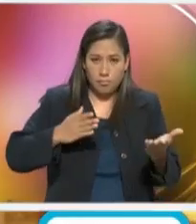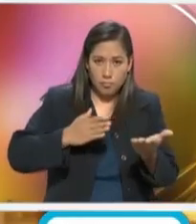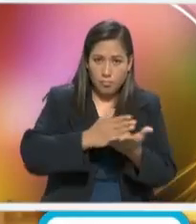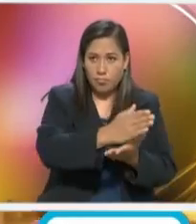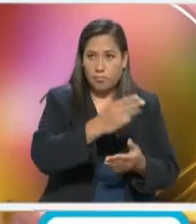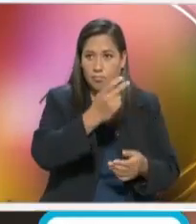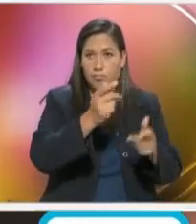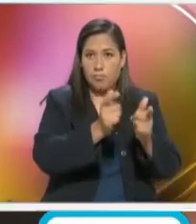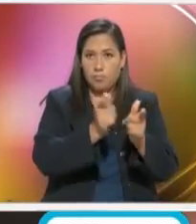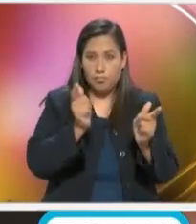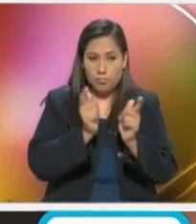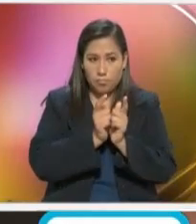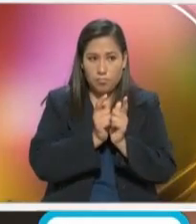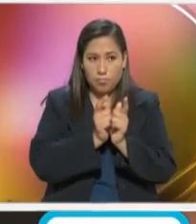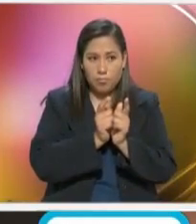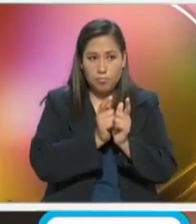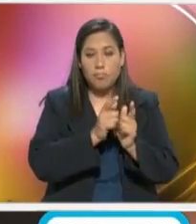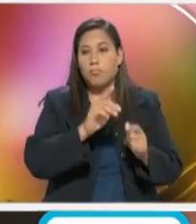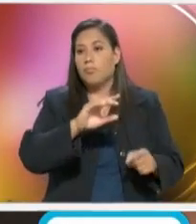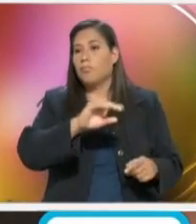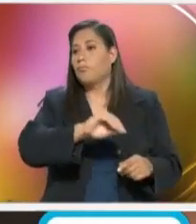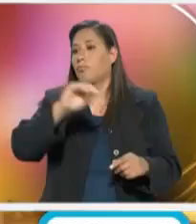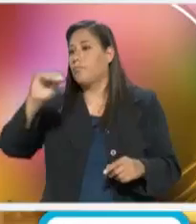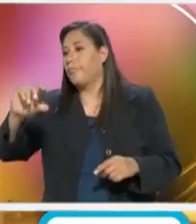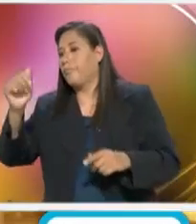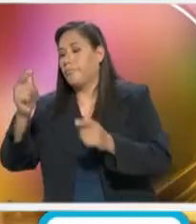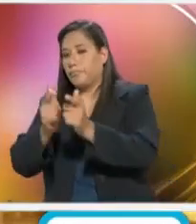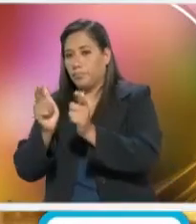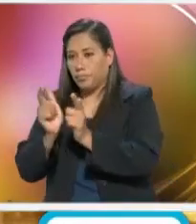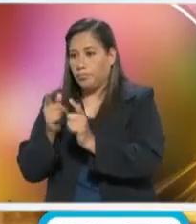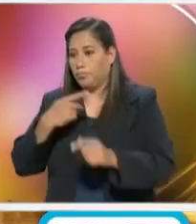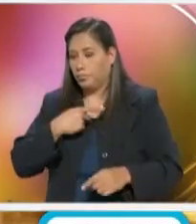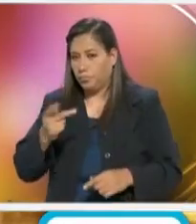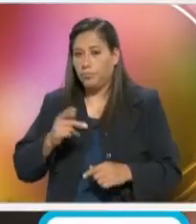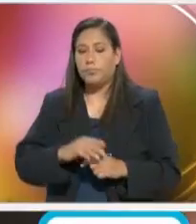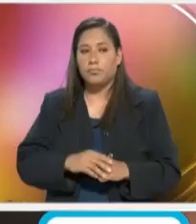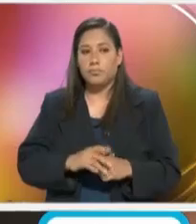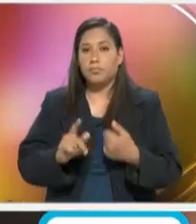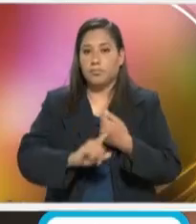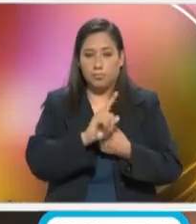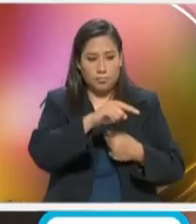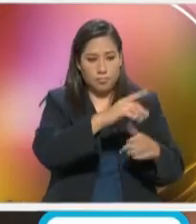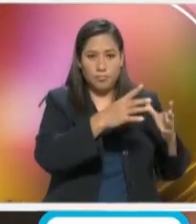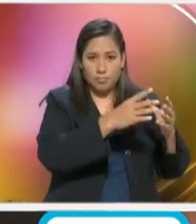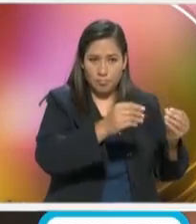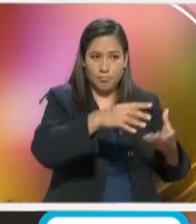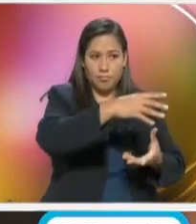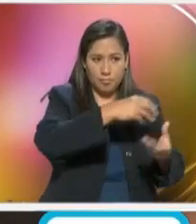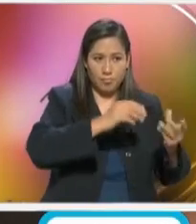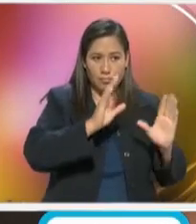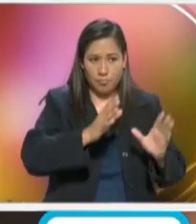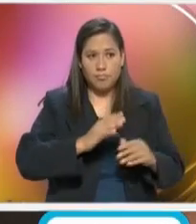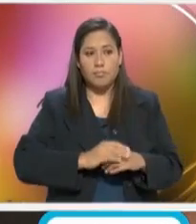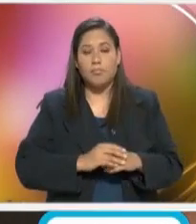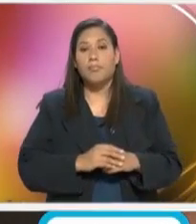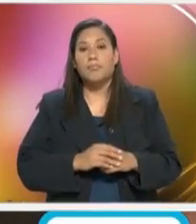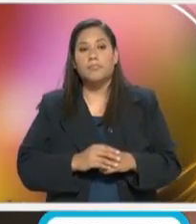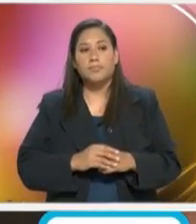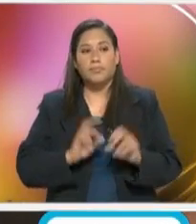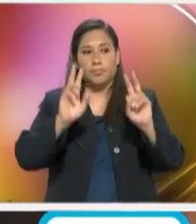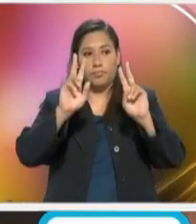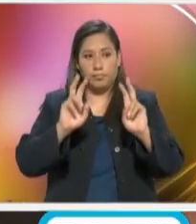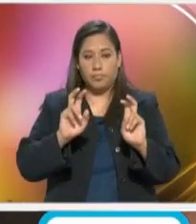que logremos ese desarrollo y que nos vayamos a otra comunidad donde haga falta, ¿no? Porque ya el problema está solventado de alguna manera. Así es, sí. En materia